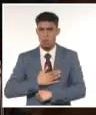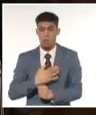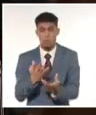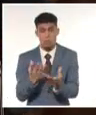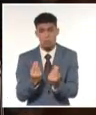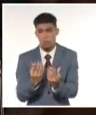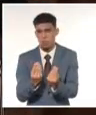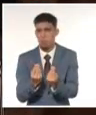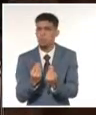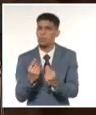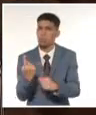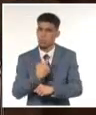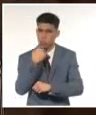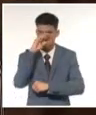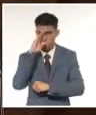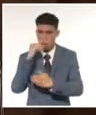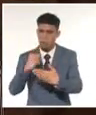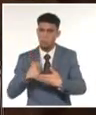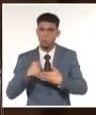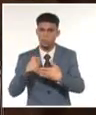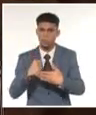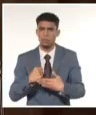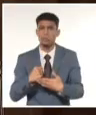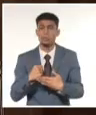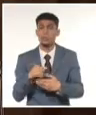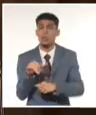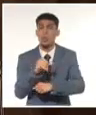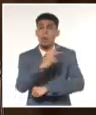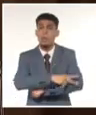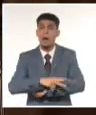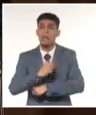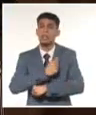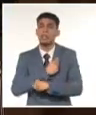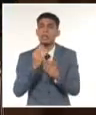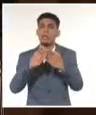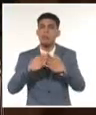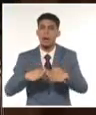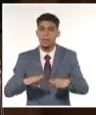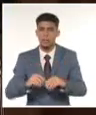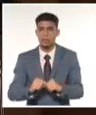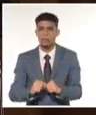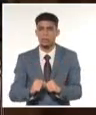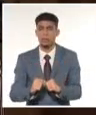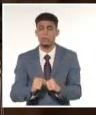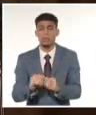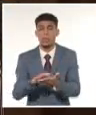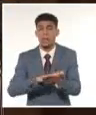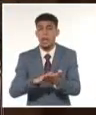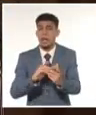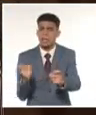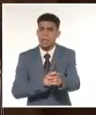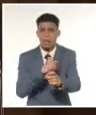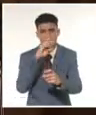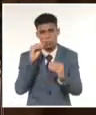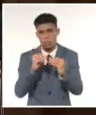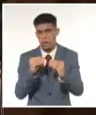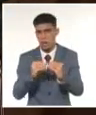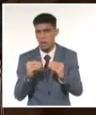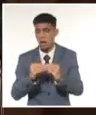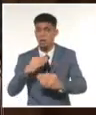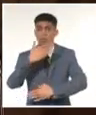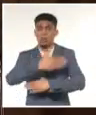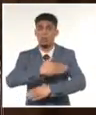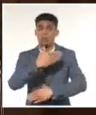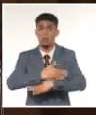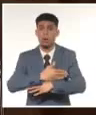mundo mejor, un mundo de paz, sin guerras ni conflictos, con justicia social, sin bloqueos